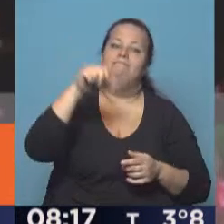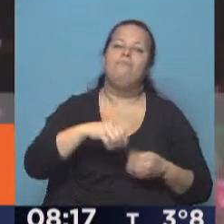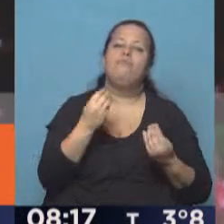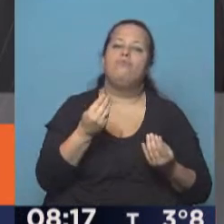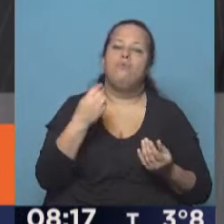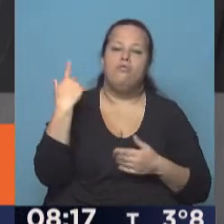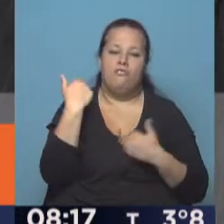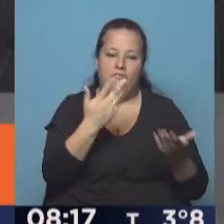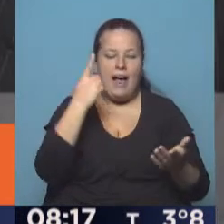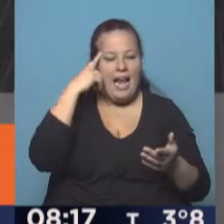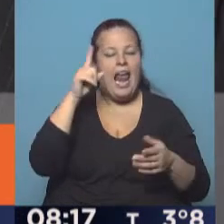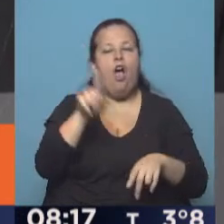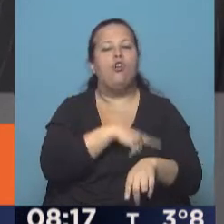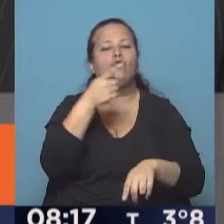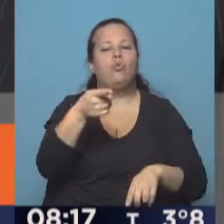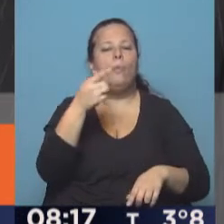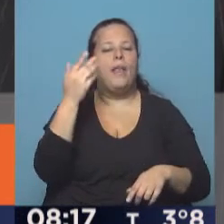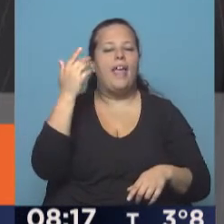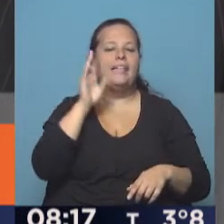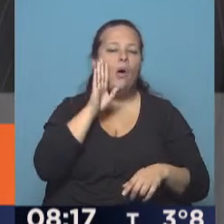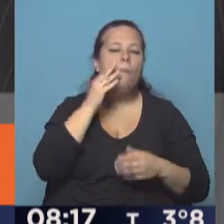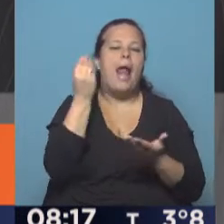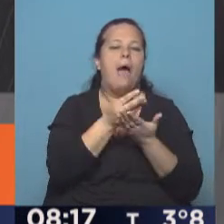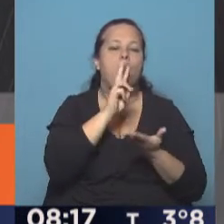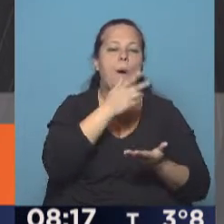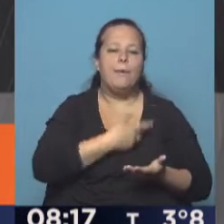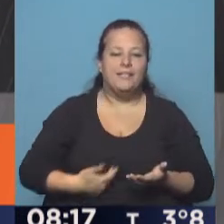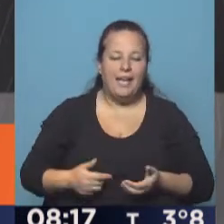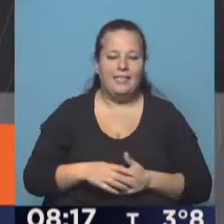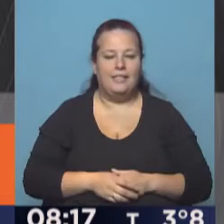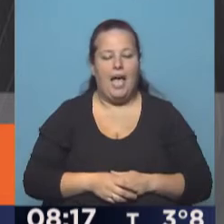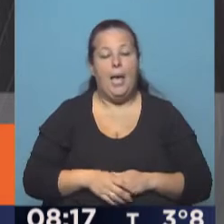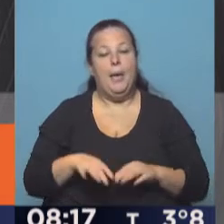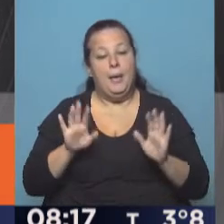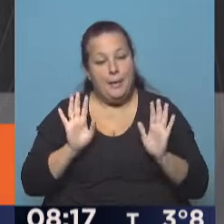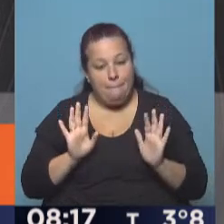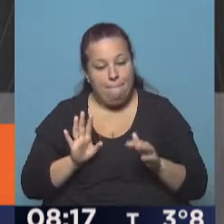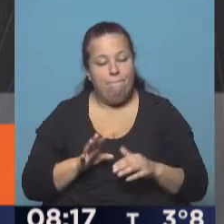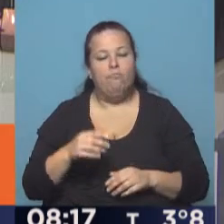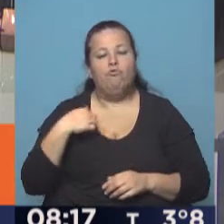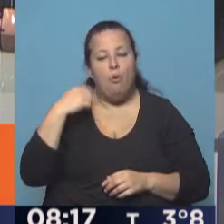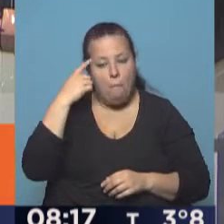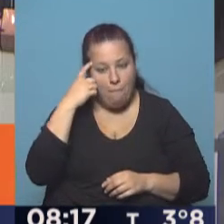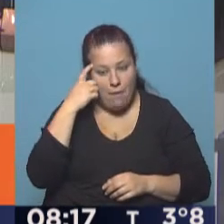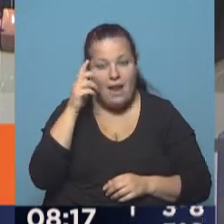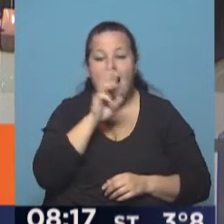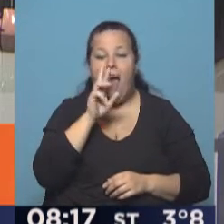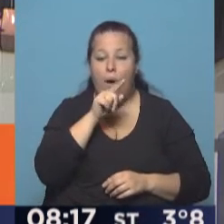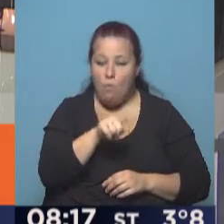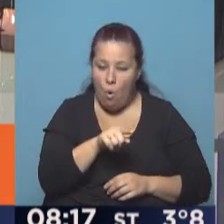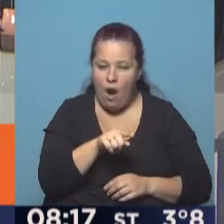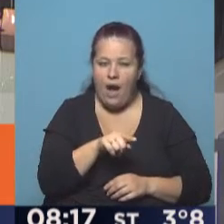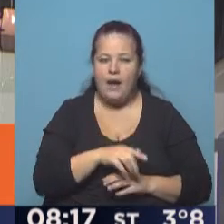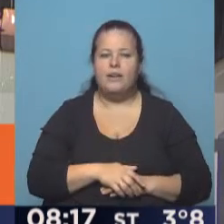para la idiosincrasia de los Estados Unidos para tener una presidenta? Mira, yo creo que Hillary Clinton